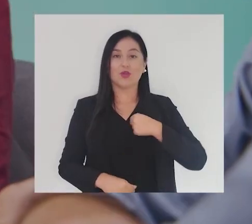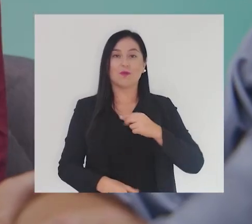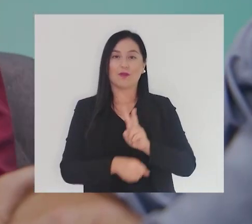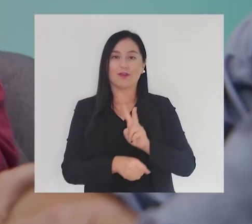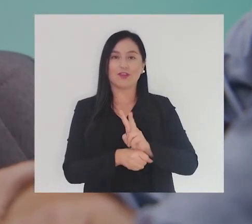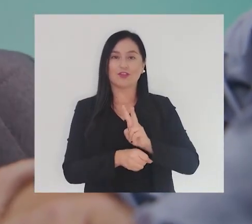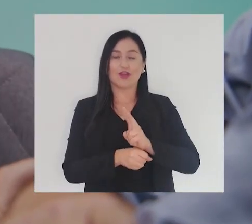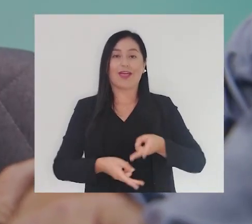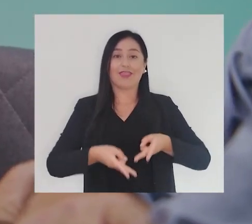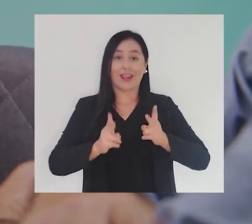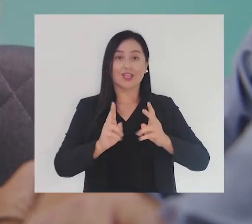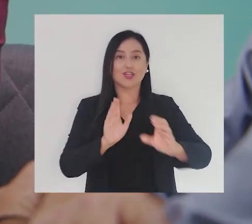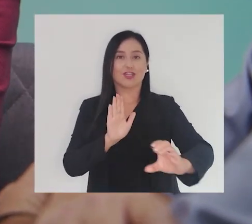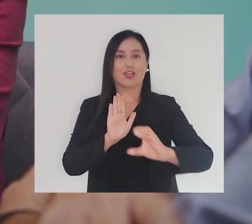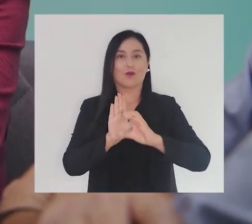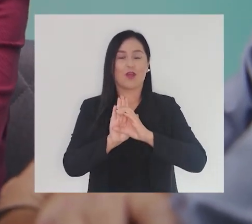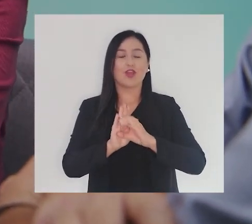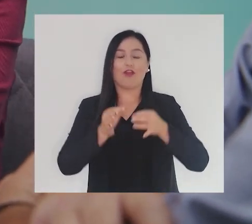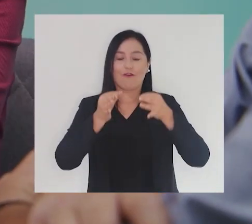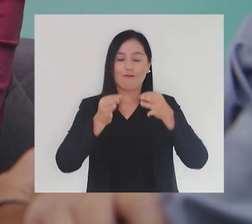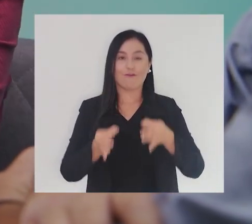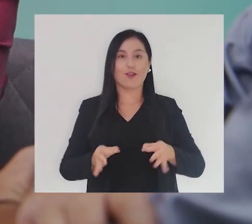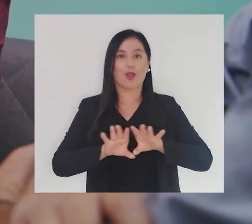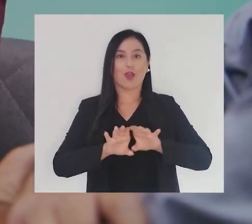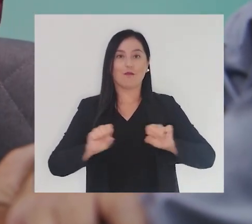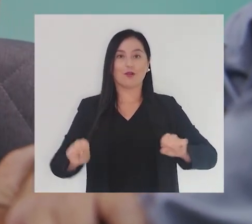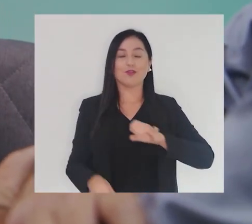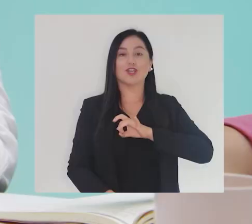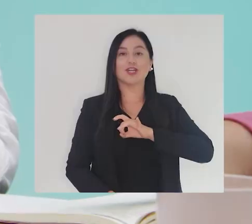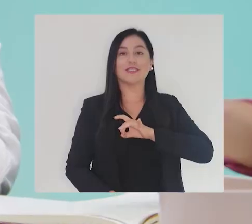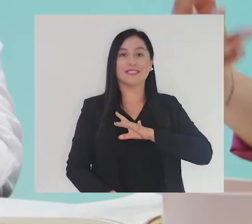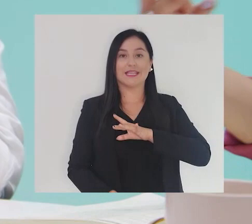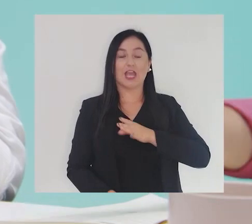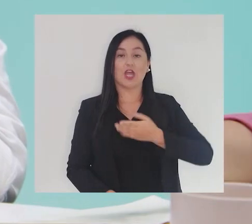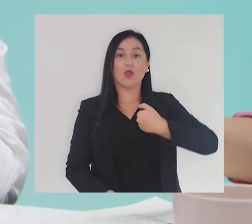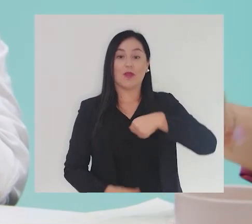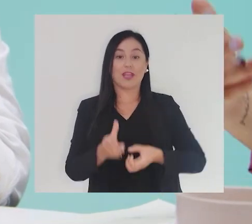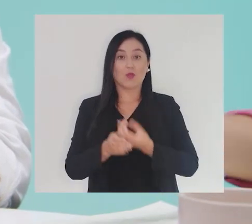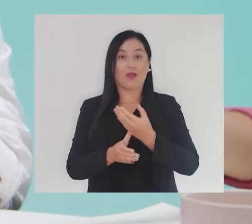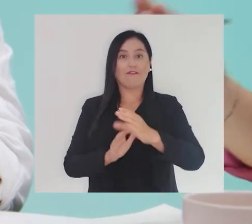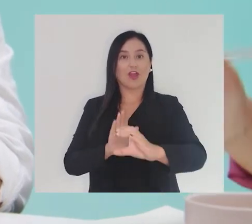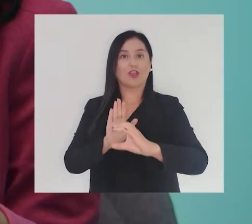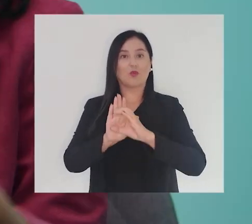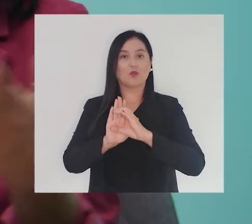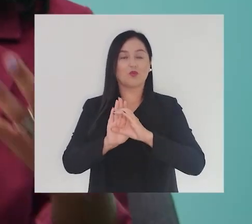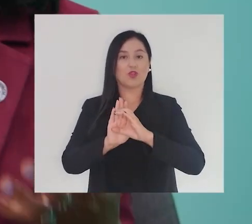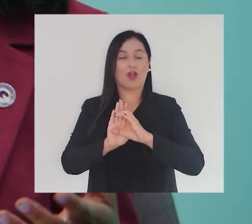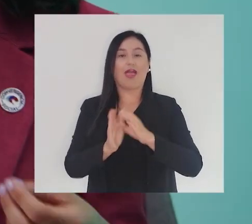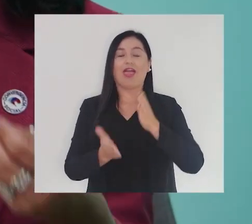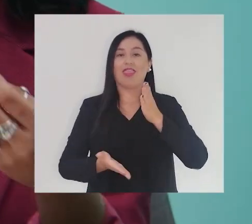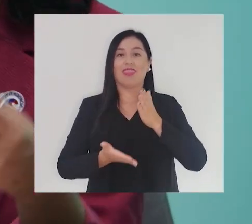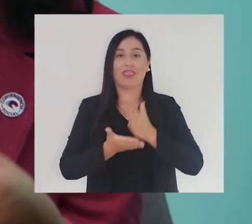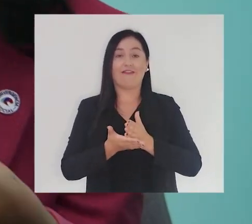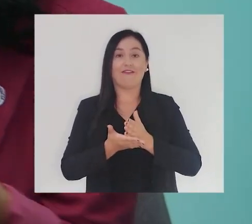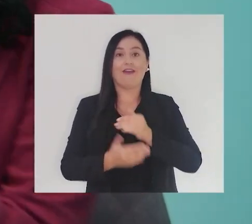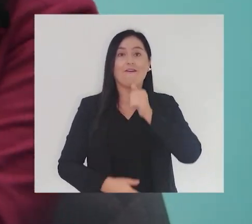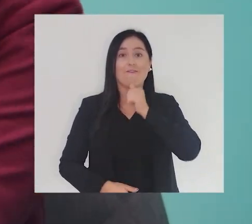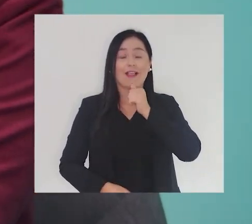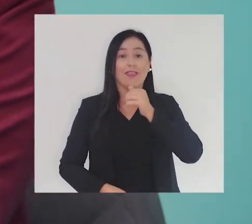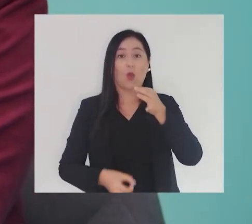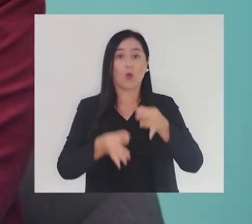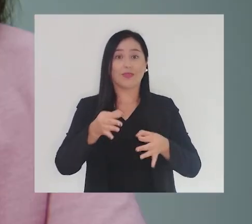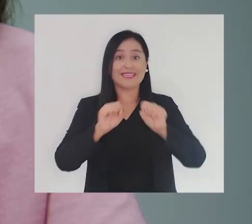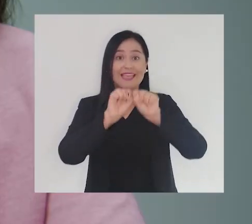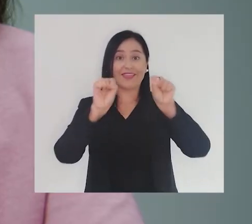como profesora de derecho constitucional tengo un firme compromiso con chile nuestra nueva constitución debe poner fin a las injusticias